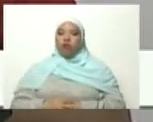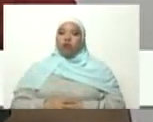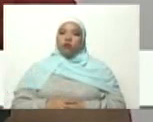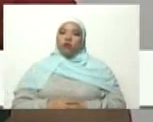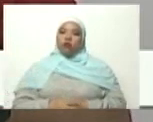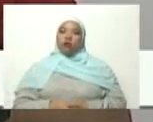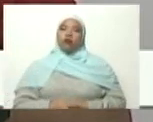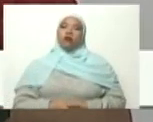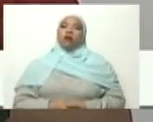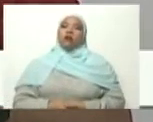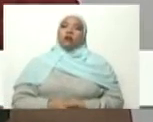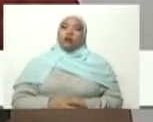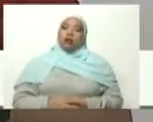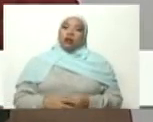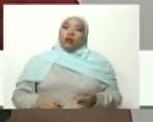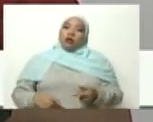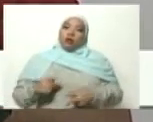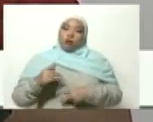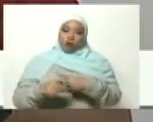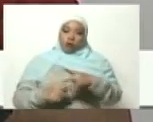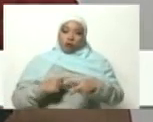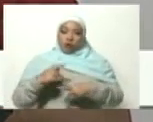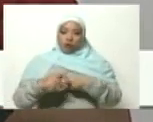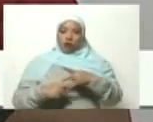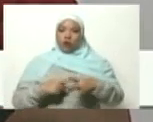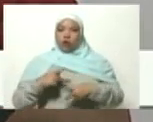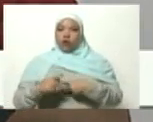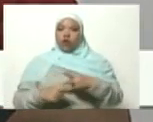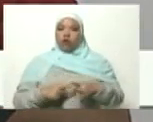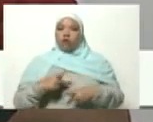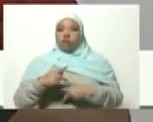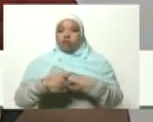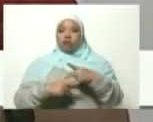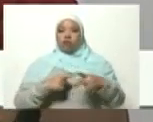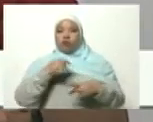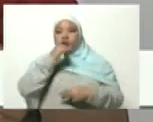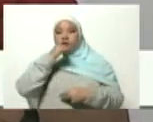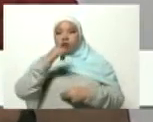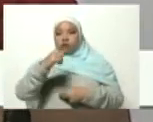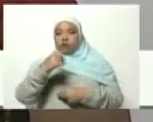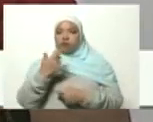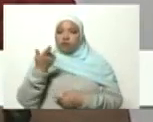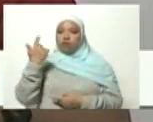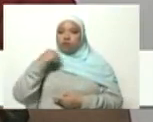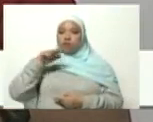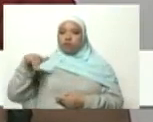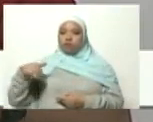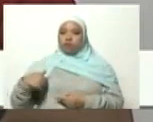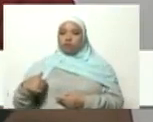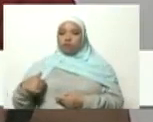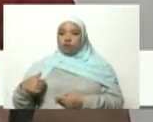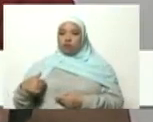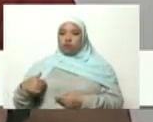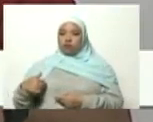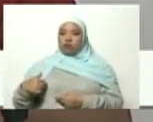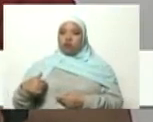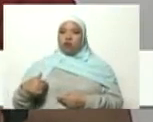Eso es un proceso que tiene dentro de nuestros